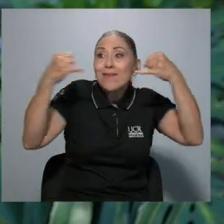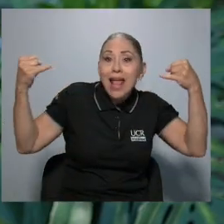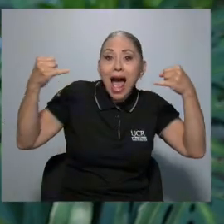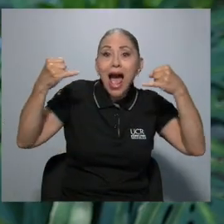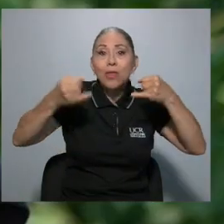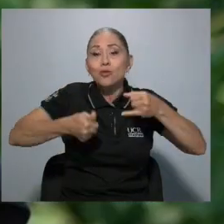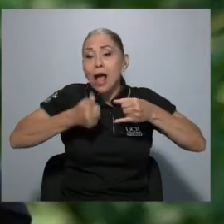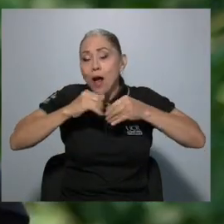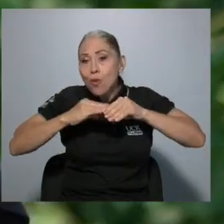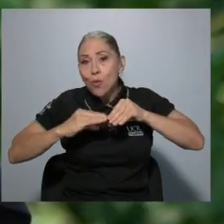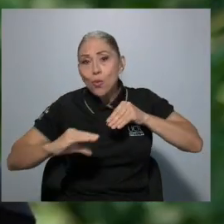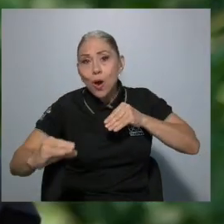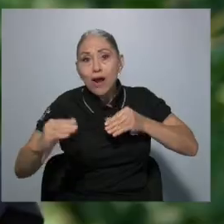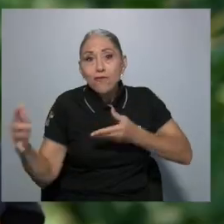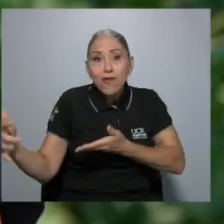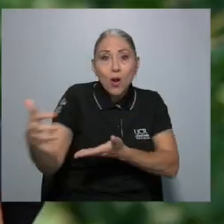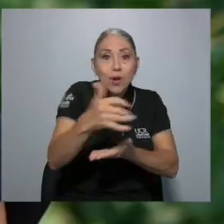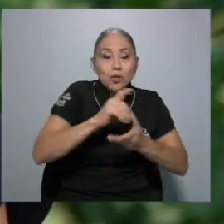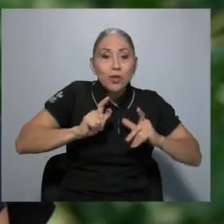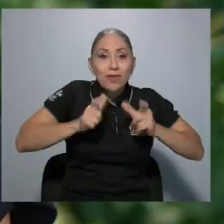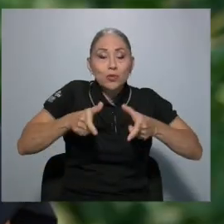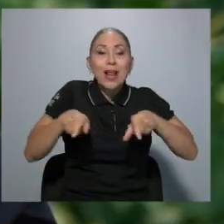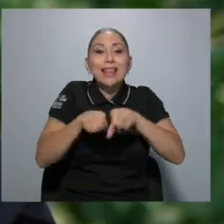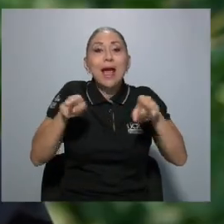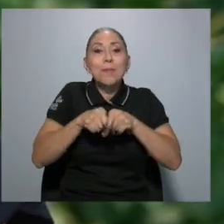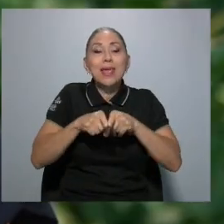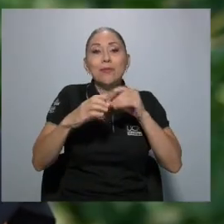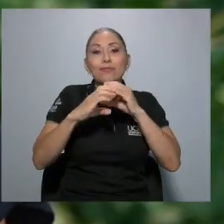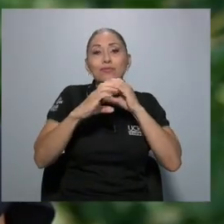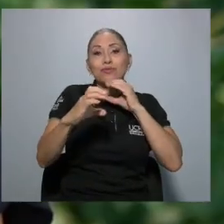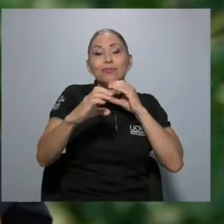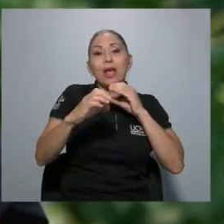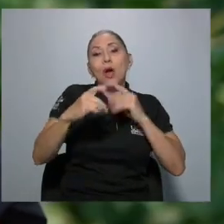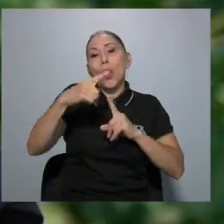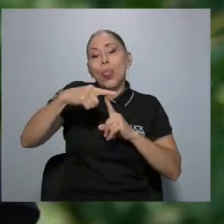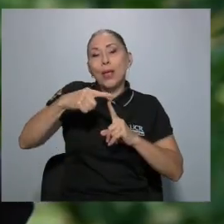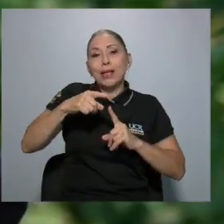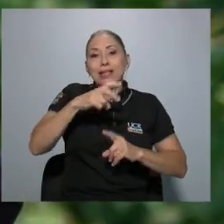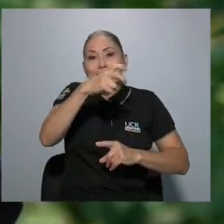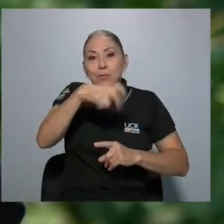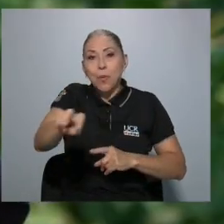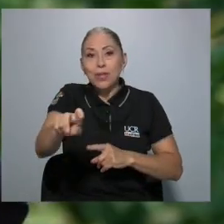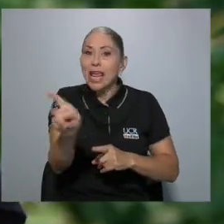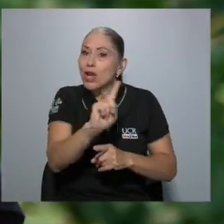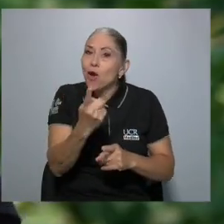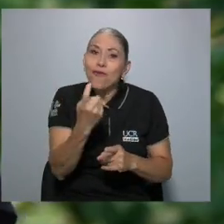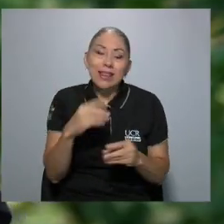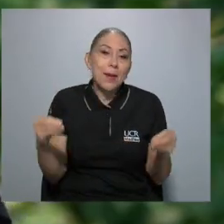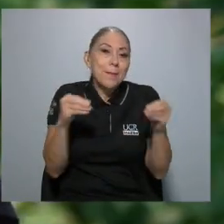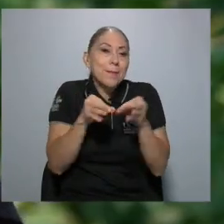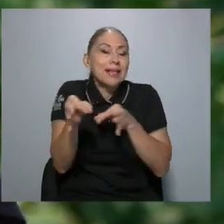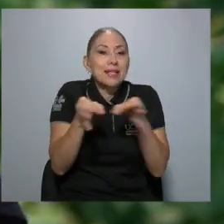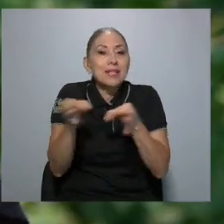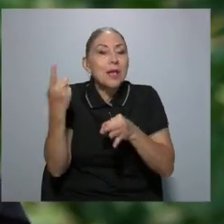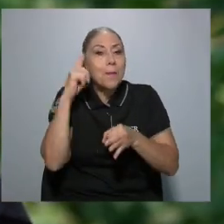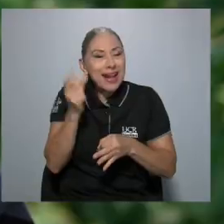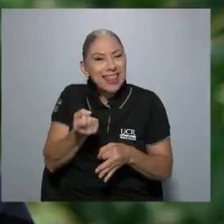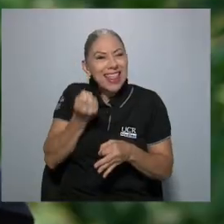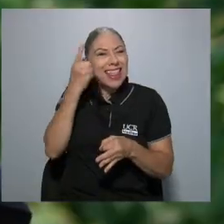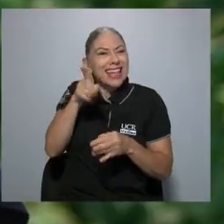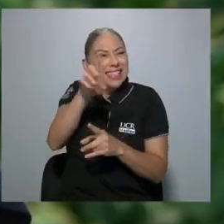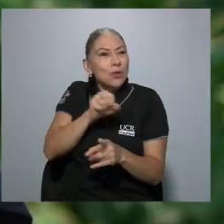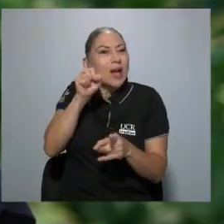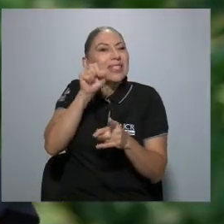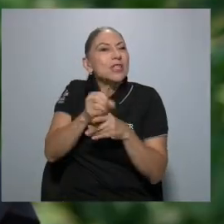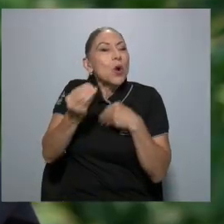transporte. No hace falta mucha más explicación para entender el sinsentido con el que el mercado ha organizado de